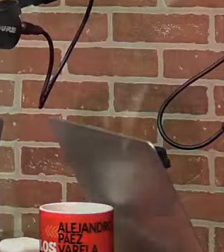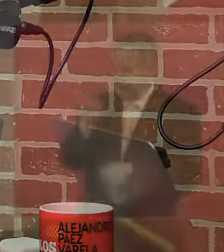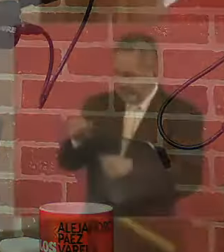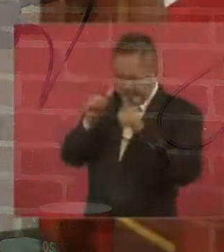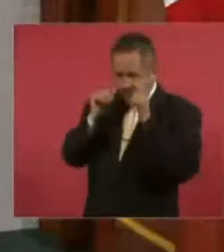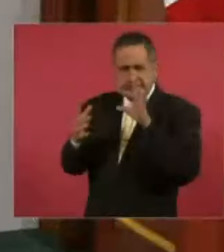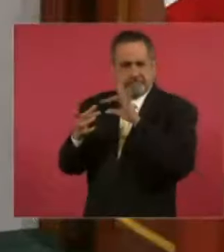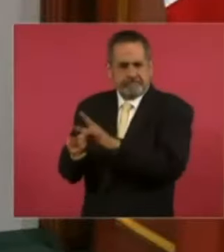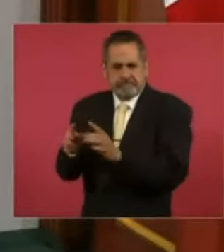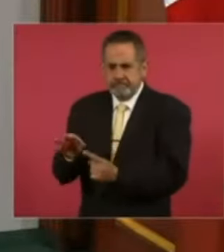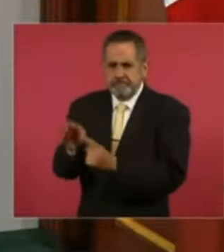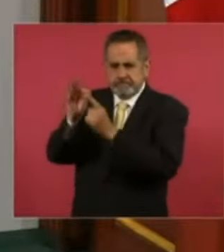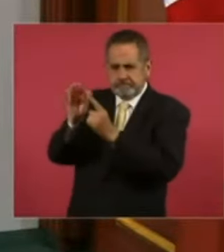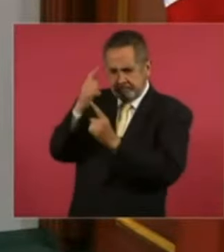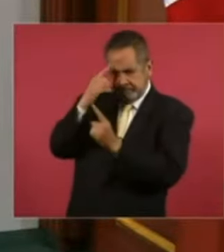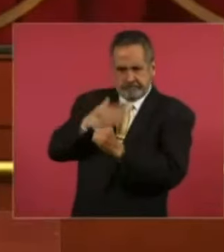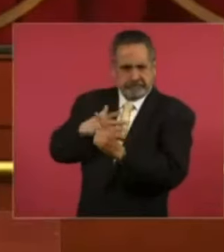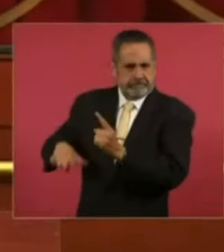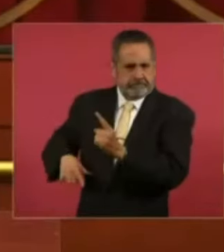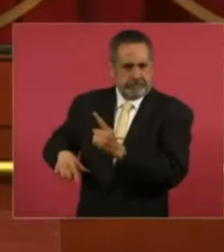Escuchemos. 16.